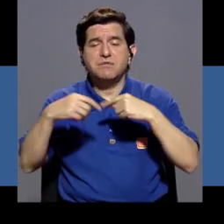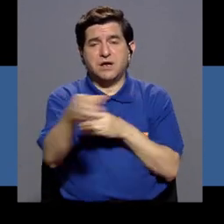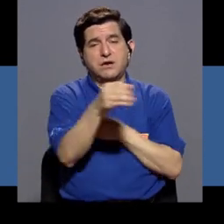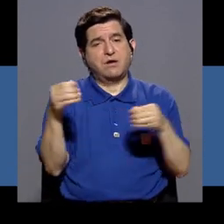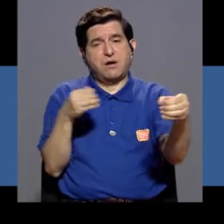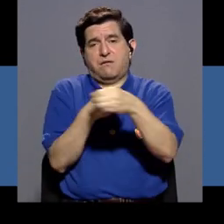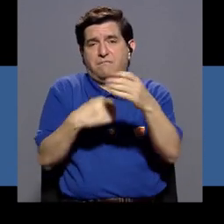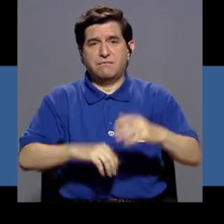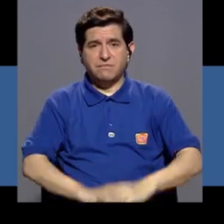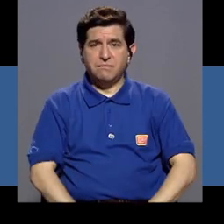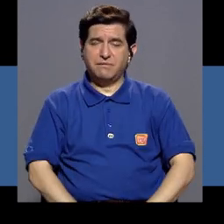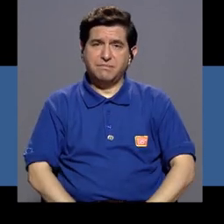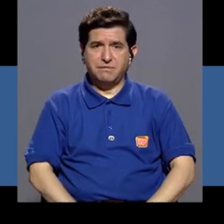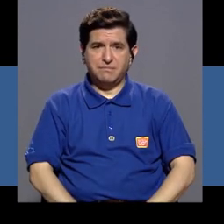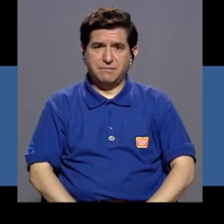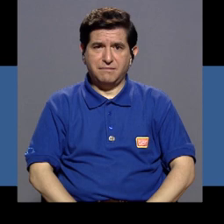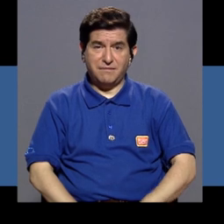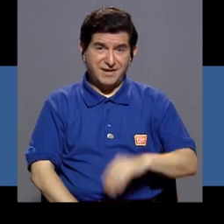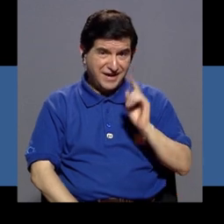para ir y venir a la oficina.